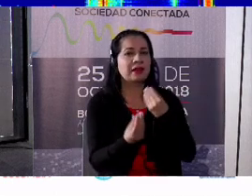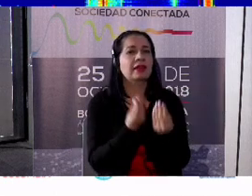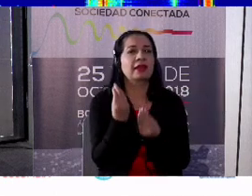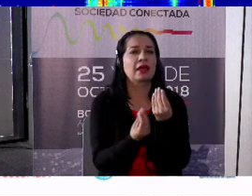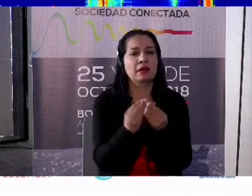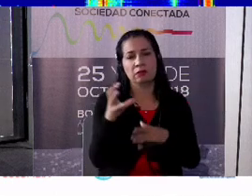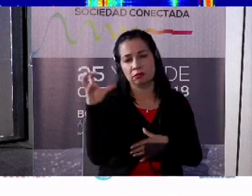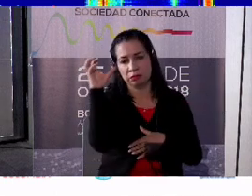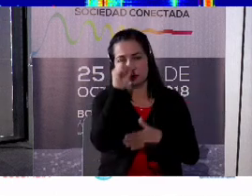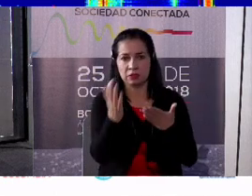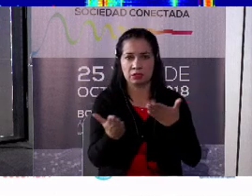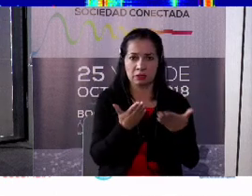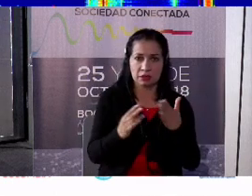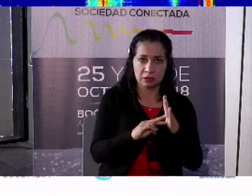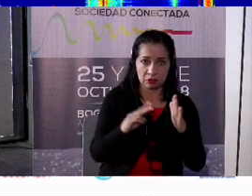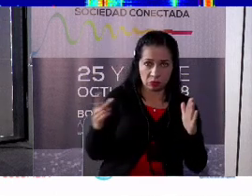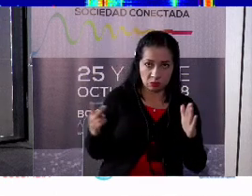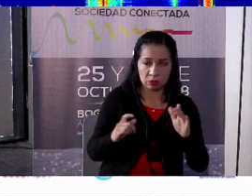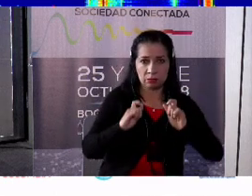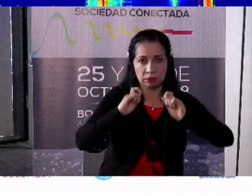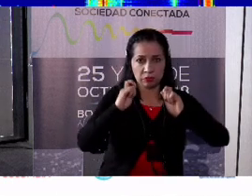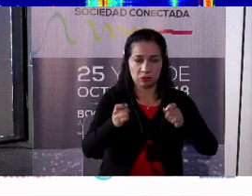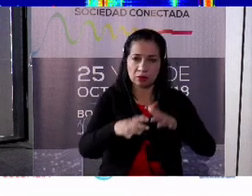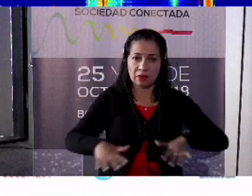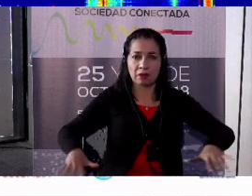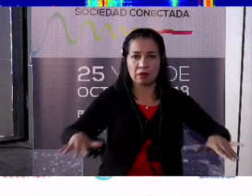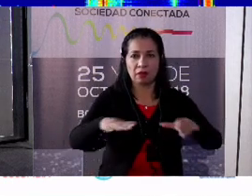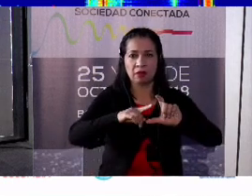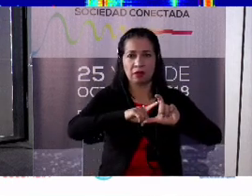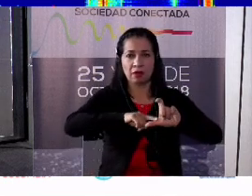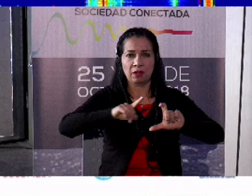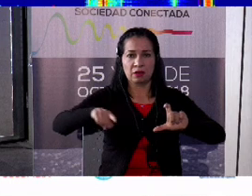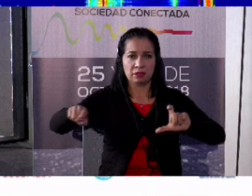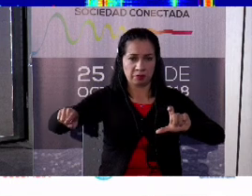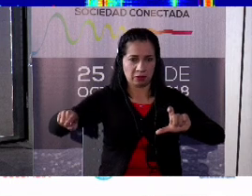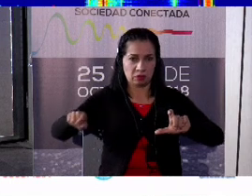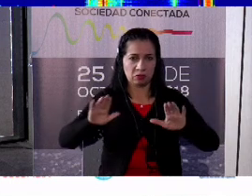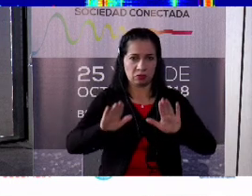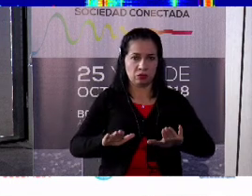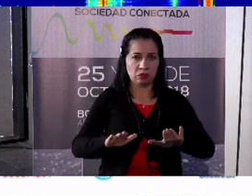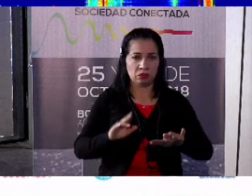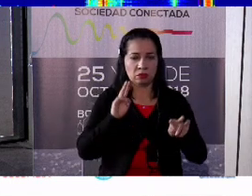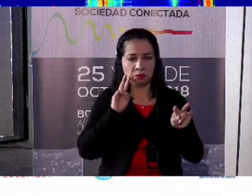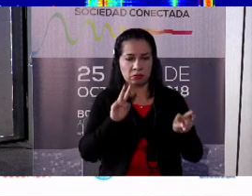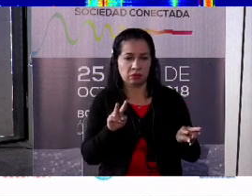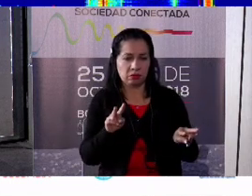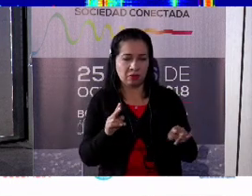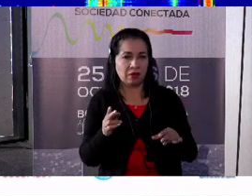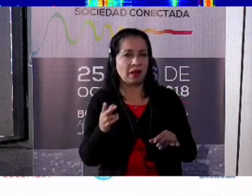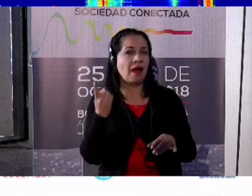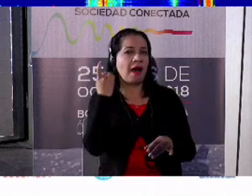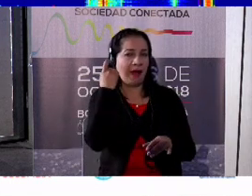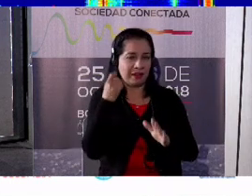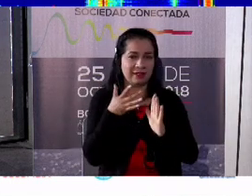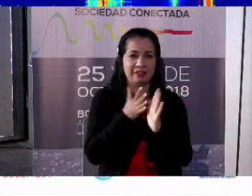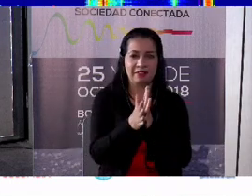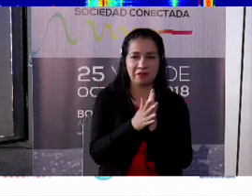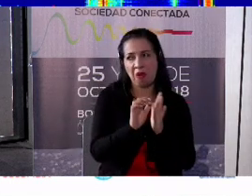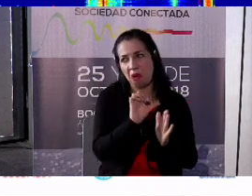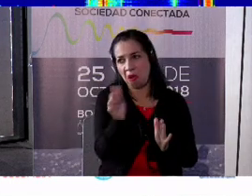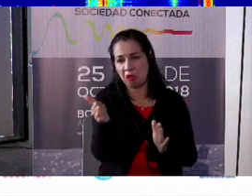tic a los cuales se les asigna espectro ayer calpac lo mencionó y otros